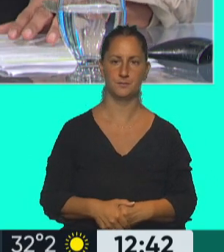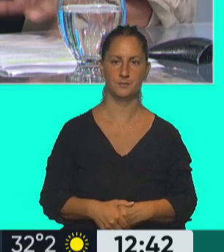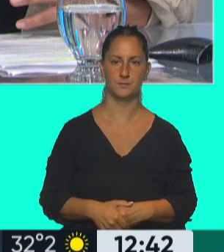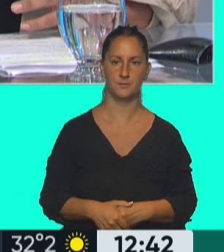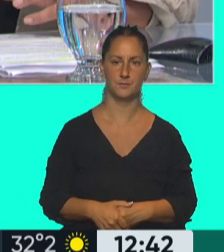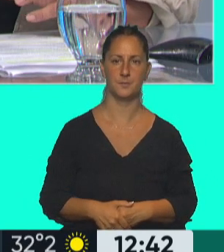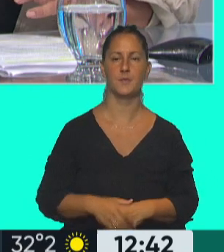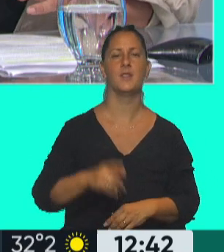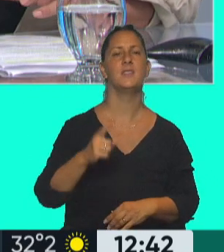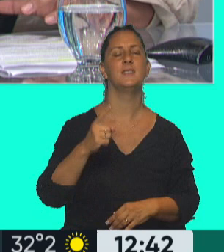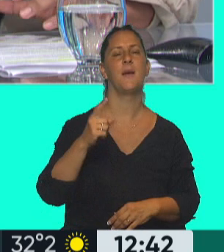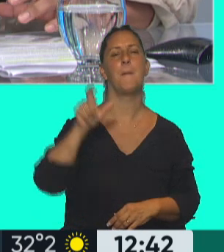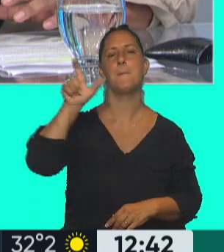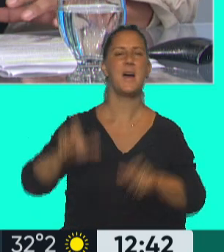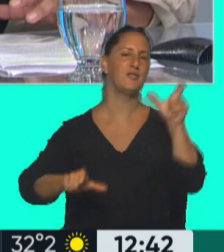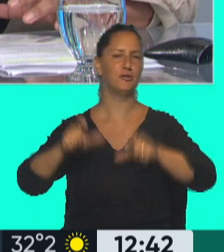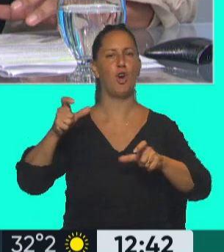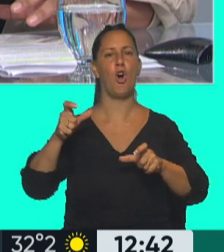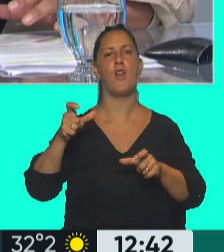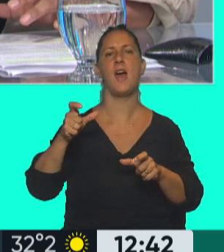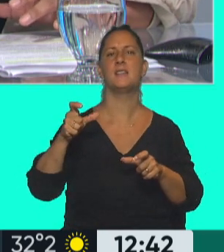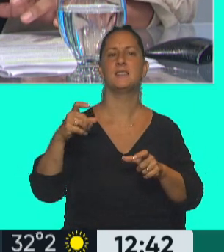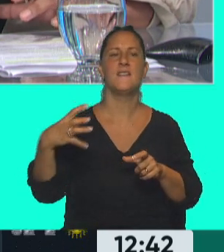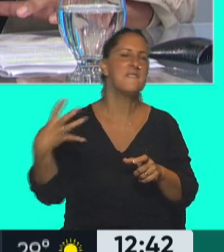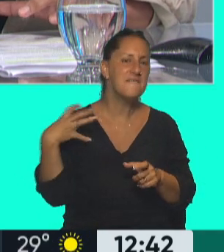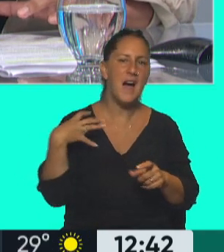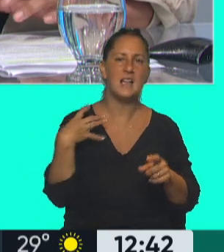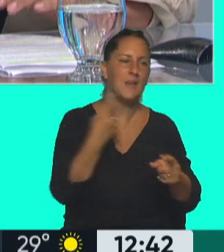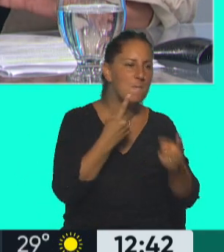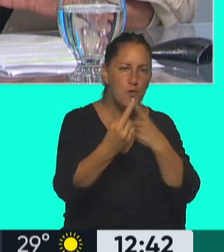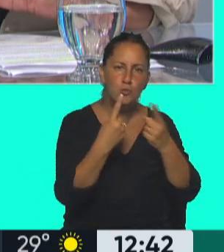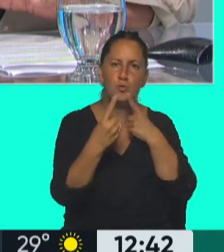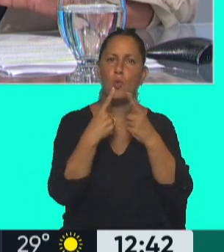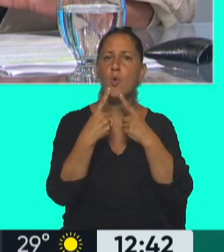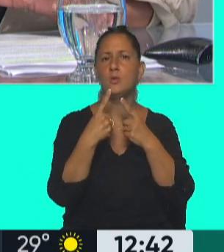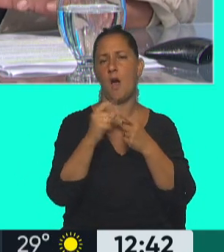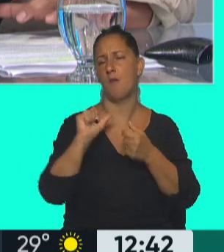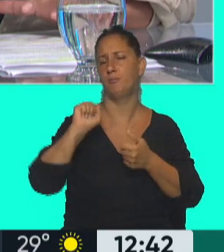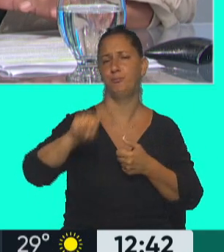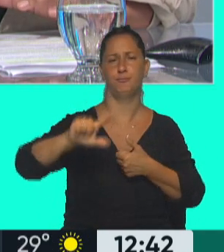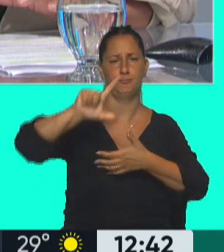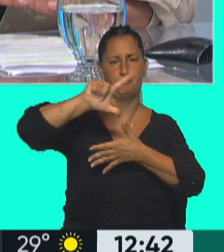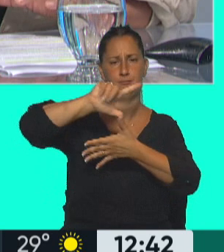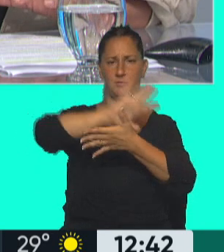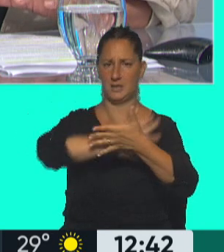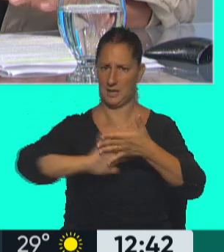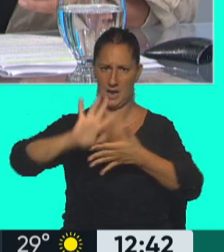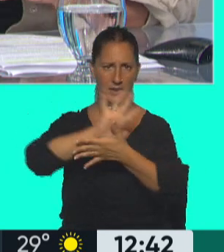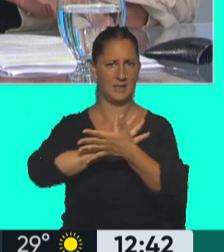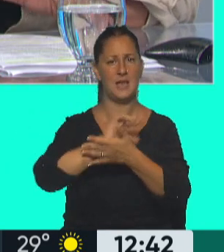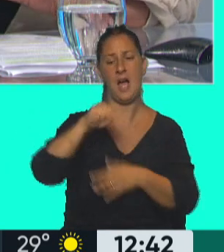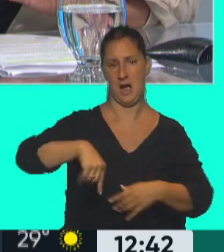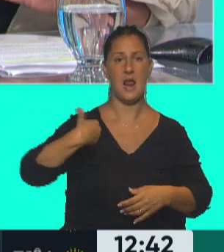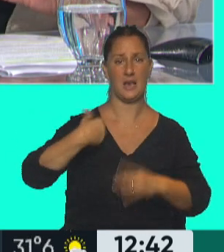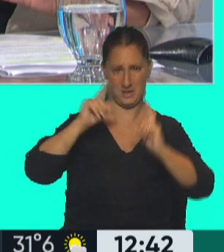los patrones, en este caso, ¿no?, de la falta de consulta previa, libre e informada, se dan en toda América Latina, se dan en nuestro país también, cuando